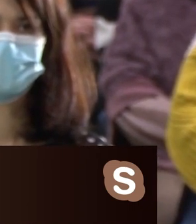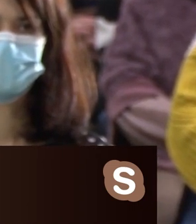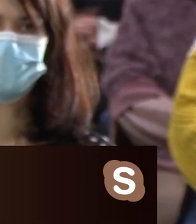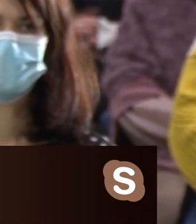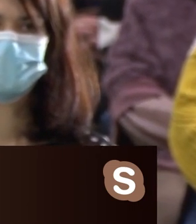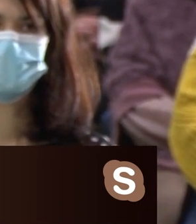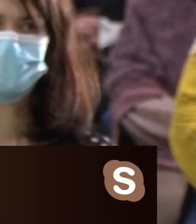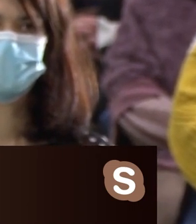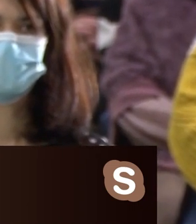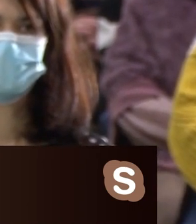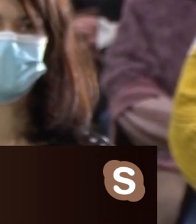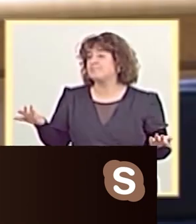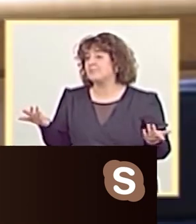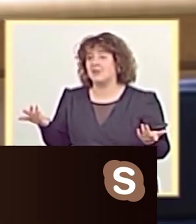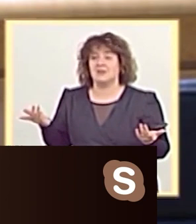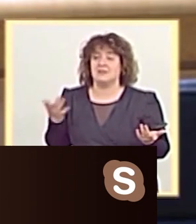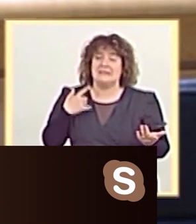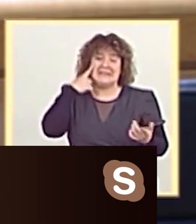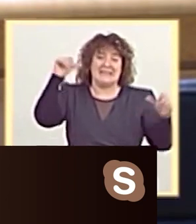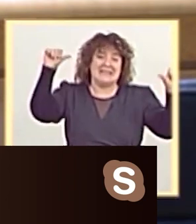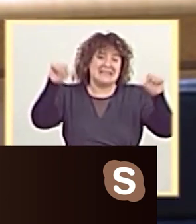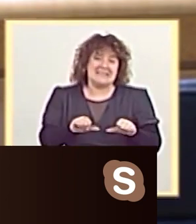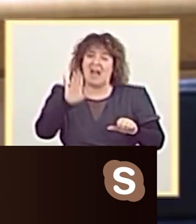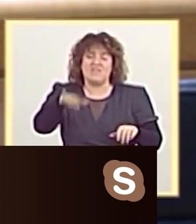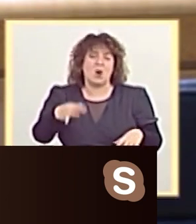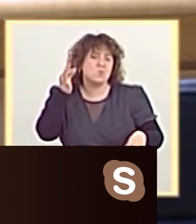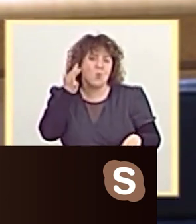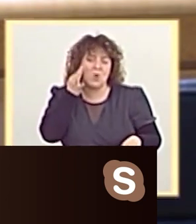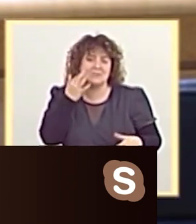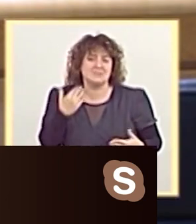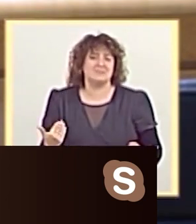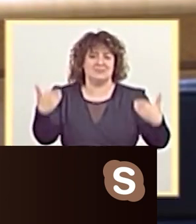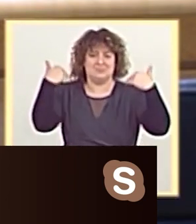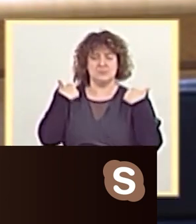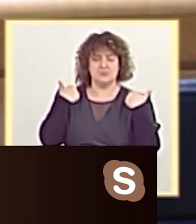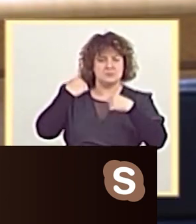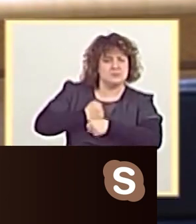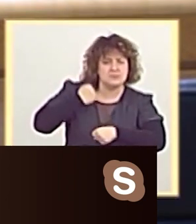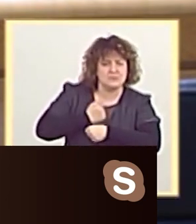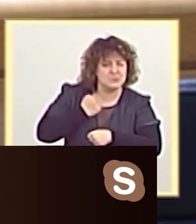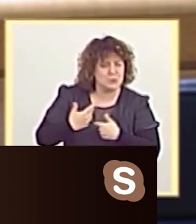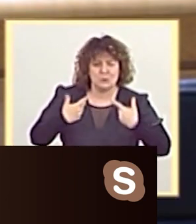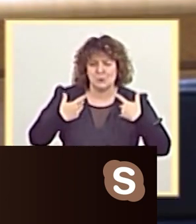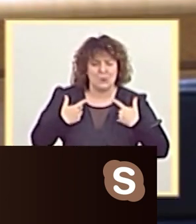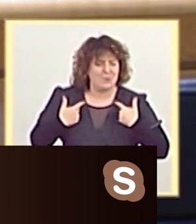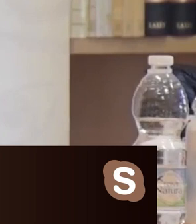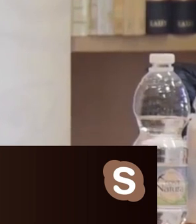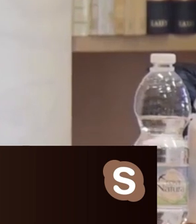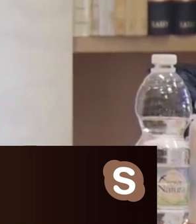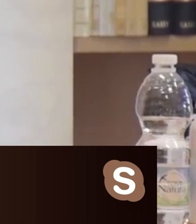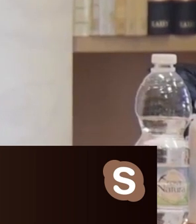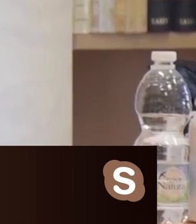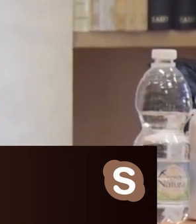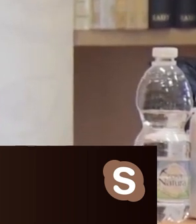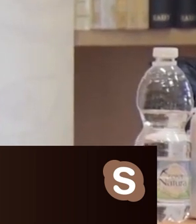casos se elevará a 15 años, si no se ha tenido en cuenta, pero es que los agravantes y los atenuantes ya se tienen en cuenta anteriormente, entonces lo que